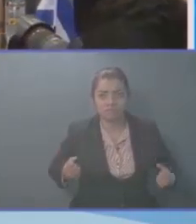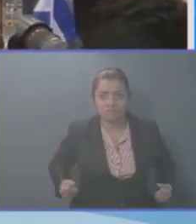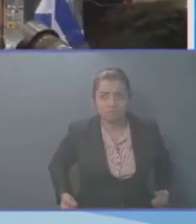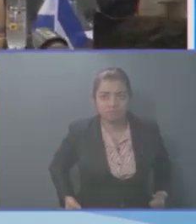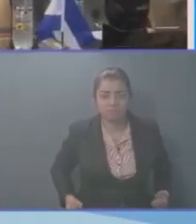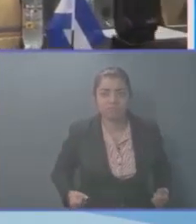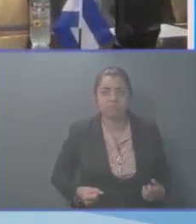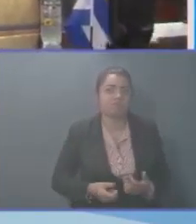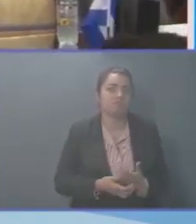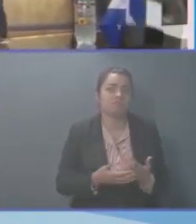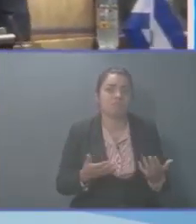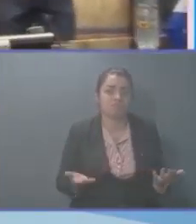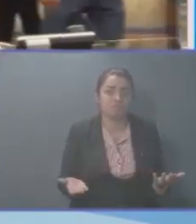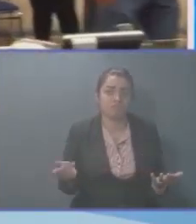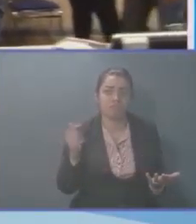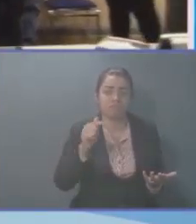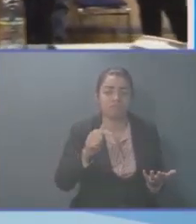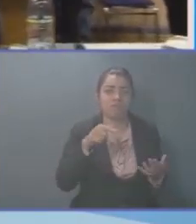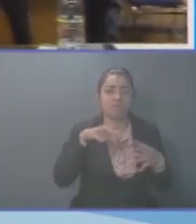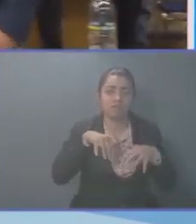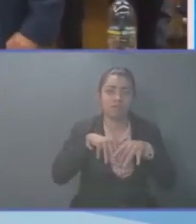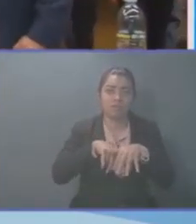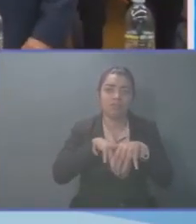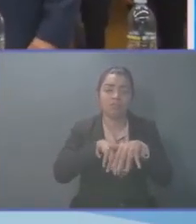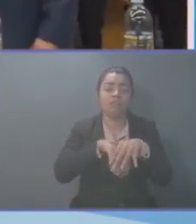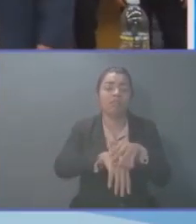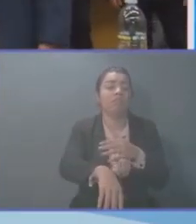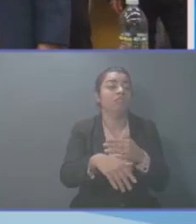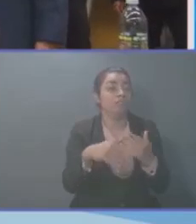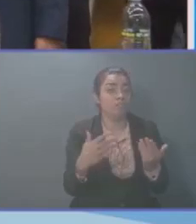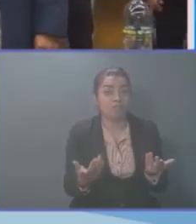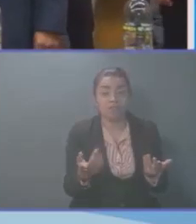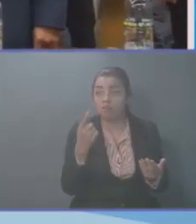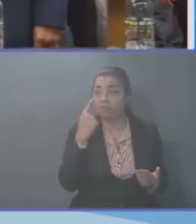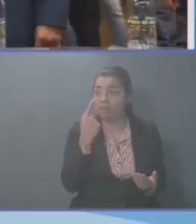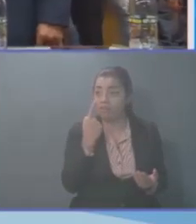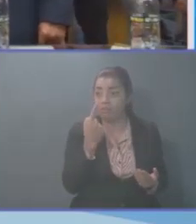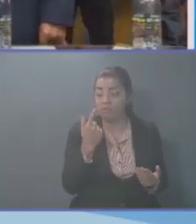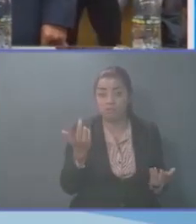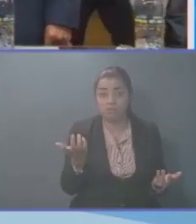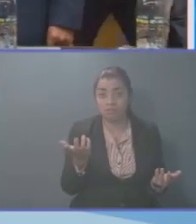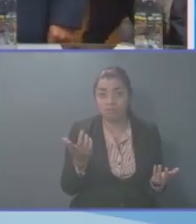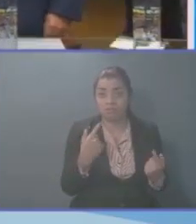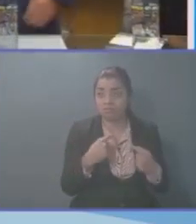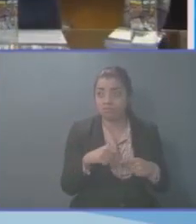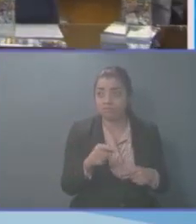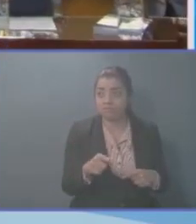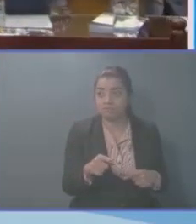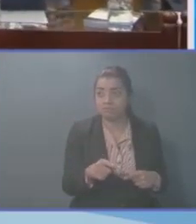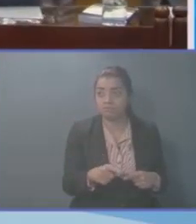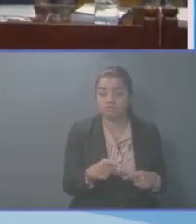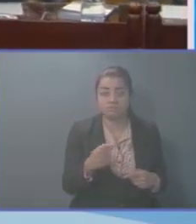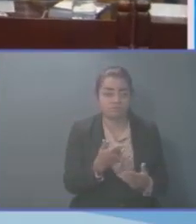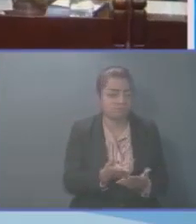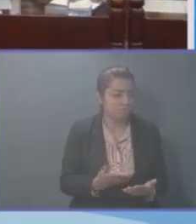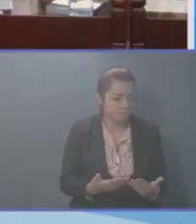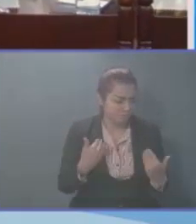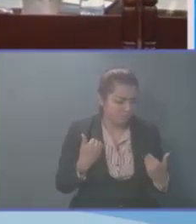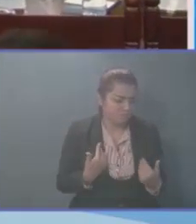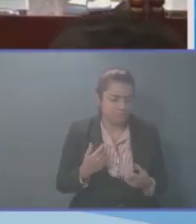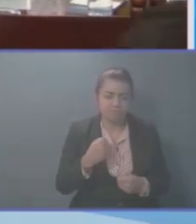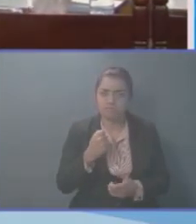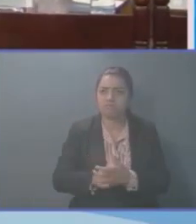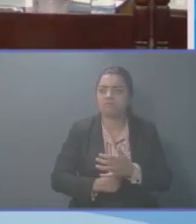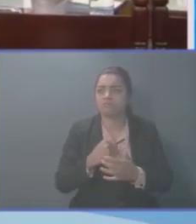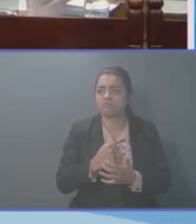se utilizó para esa manifestación, que se dice que es insurrección. No es que estemos en contra del derecho de insurrección,